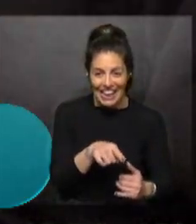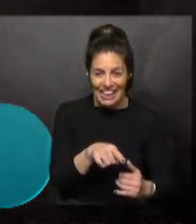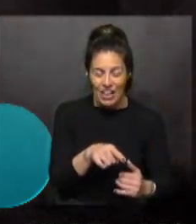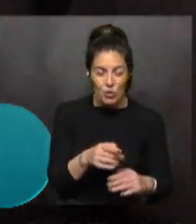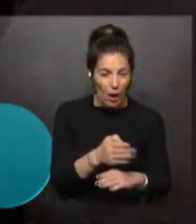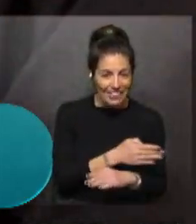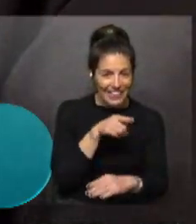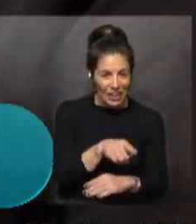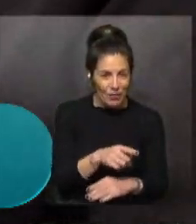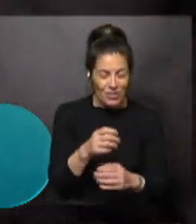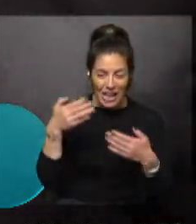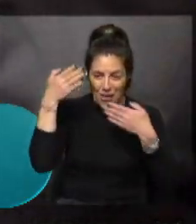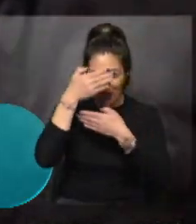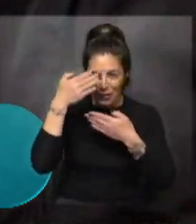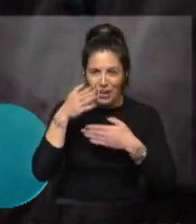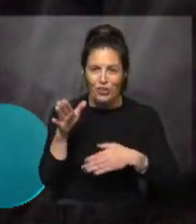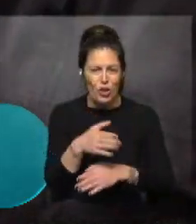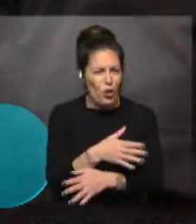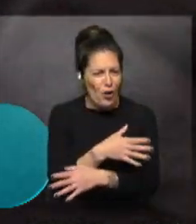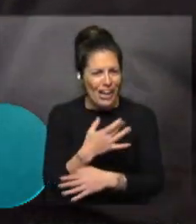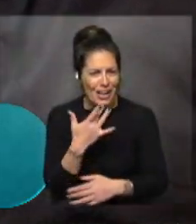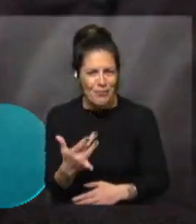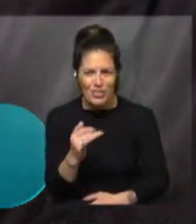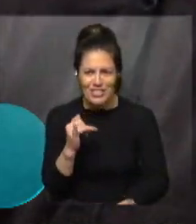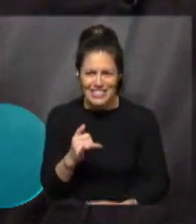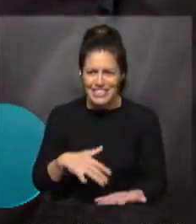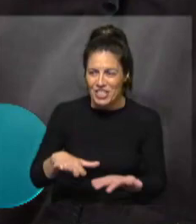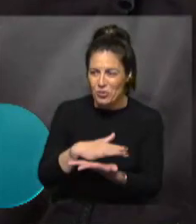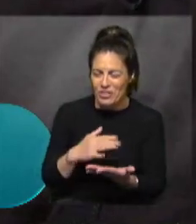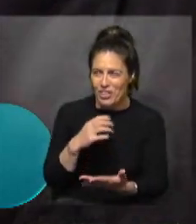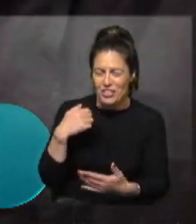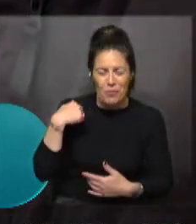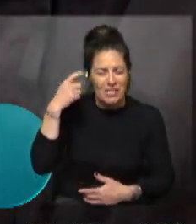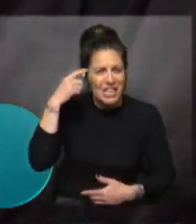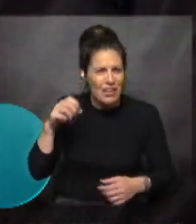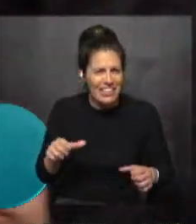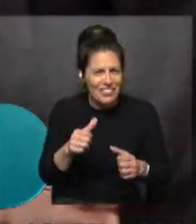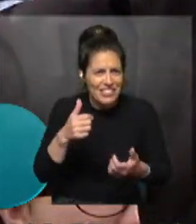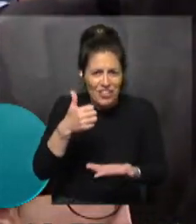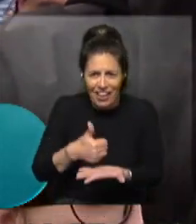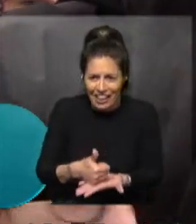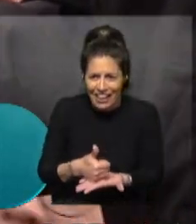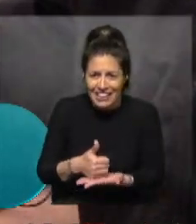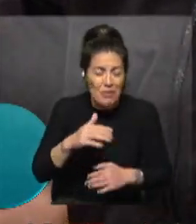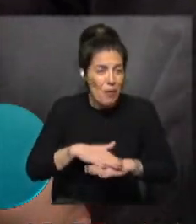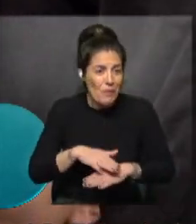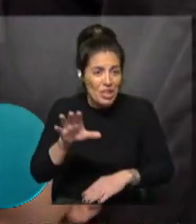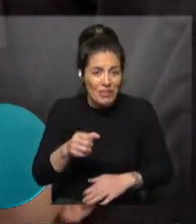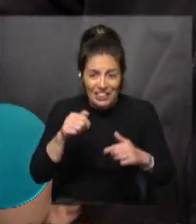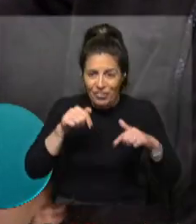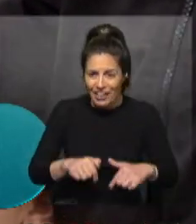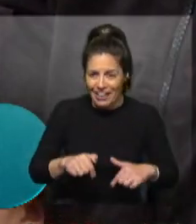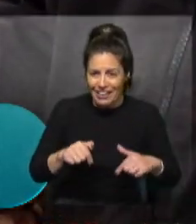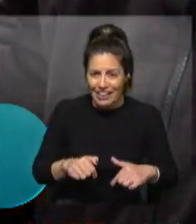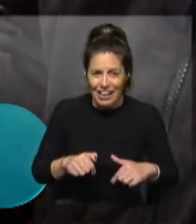todo hermoso. Sí, sí, hay situaciones en las cuales yo decía, ¿qué estoy haciendo acá? O sea, ¿en qué momento de mi vida me trajeron acá?